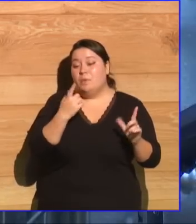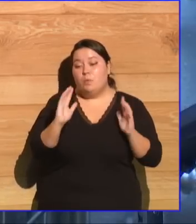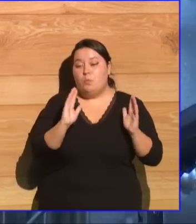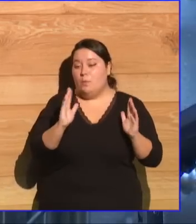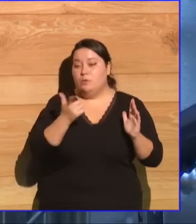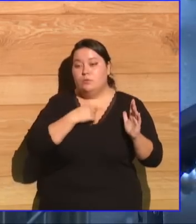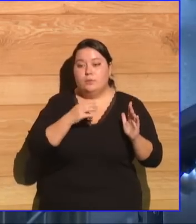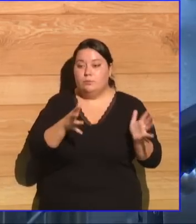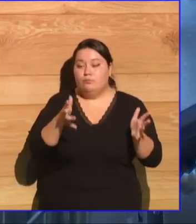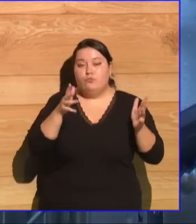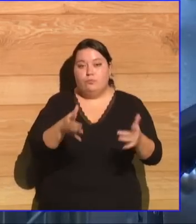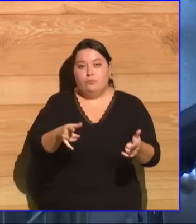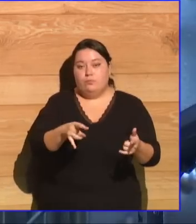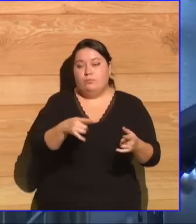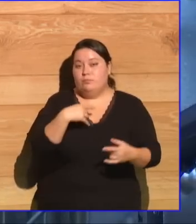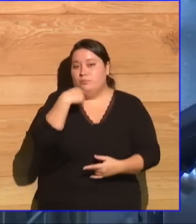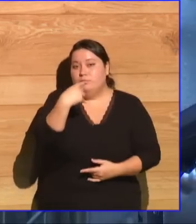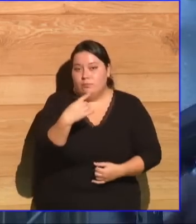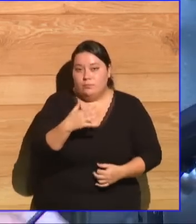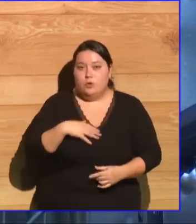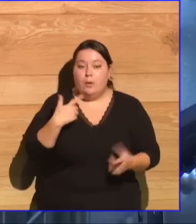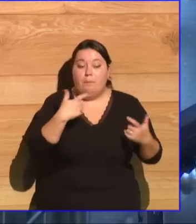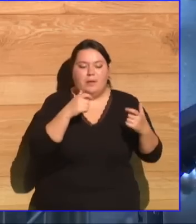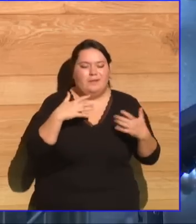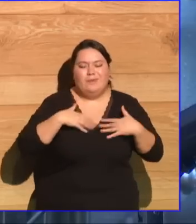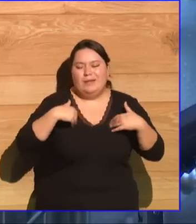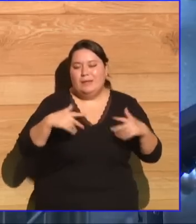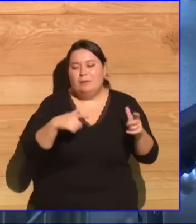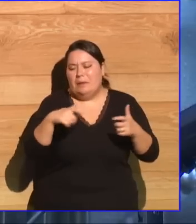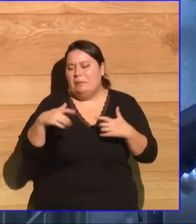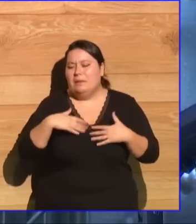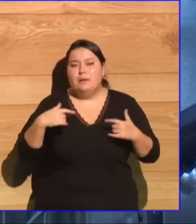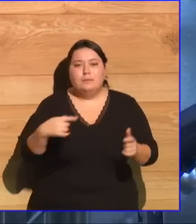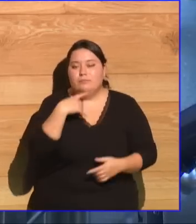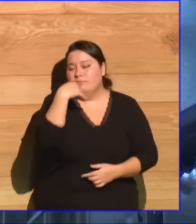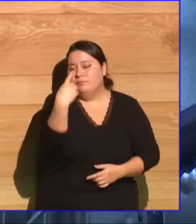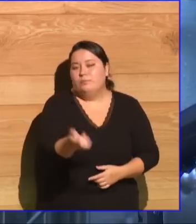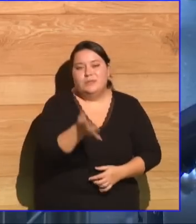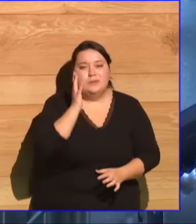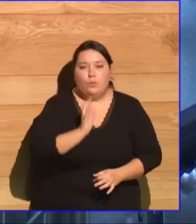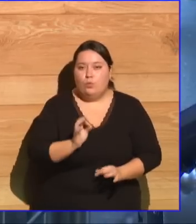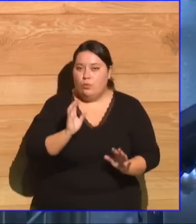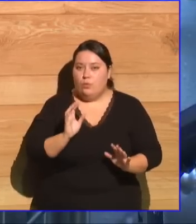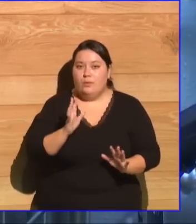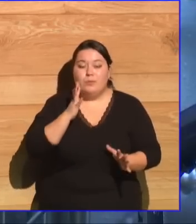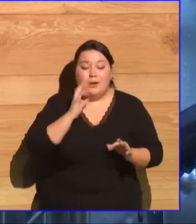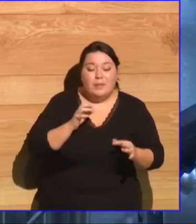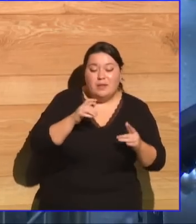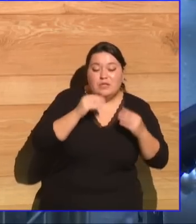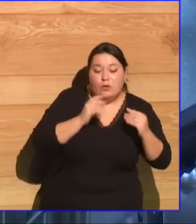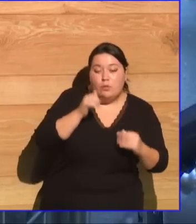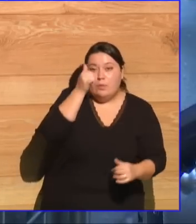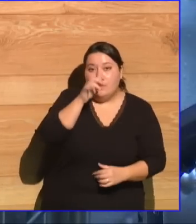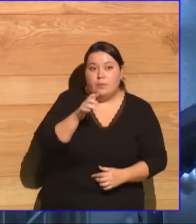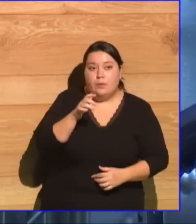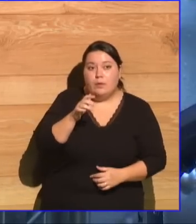en cualquier parte, en cualquiera de sus fragmentos y te va a encandilar. Porque en realidad no es una historia de un hombre que